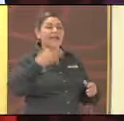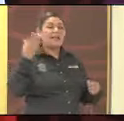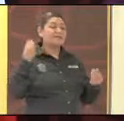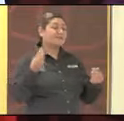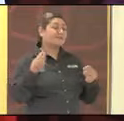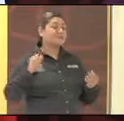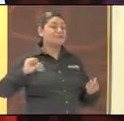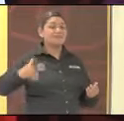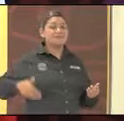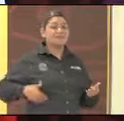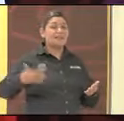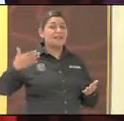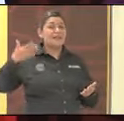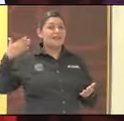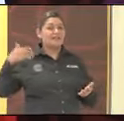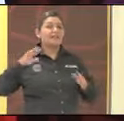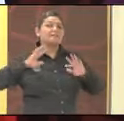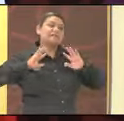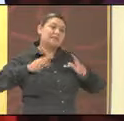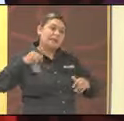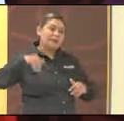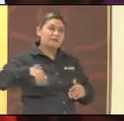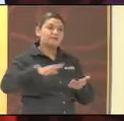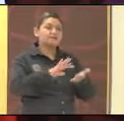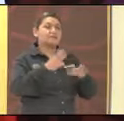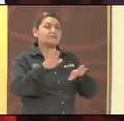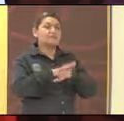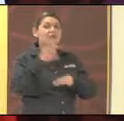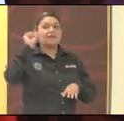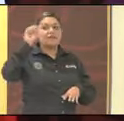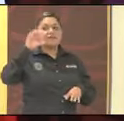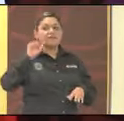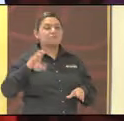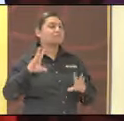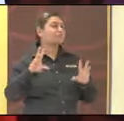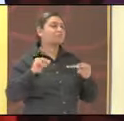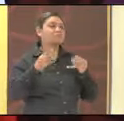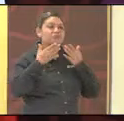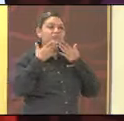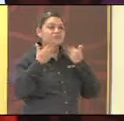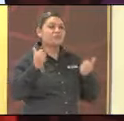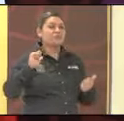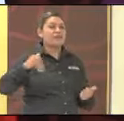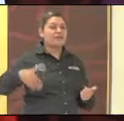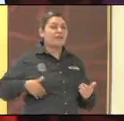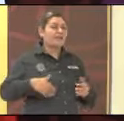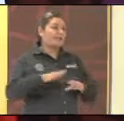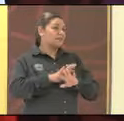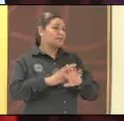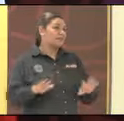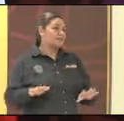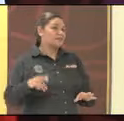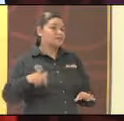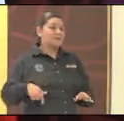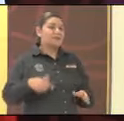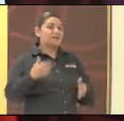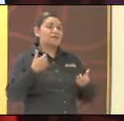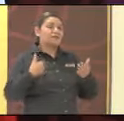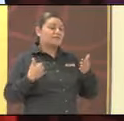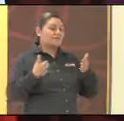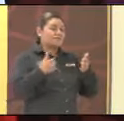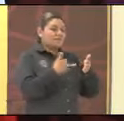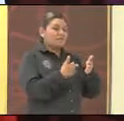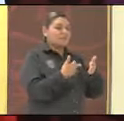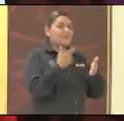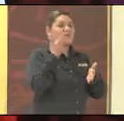ahí, ya con el semáforo ya no tenemos accidentes, ya está regulado. Y aparte con el cuerpo que le faltaba